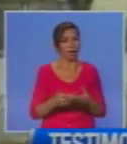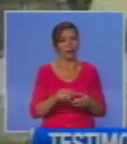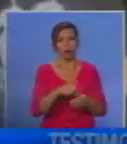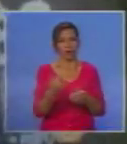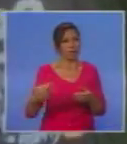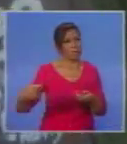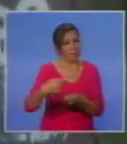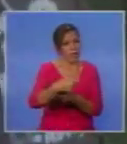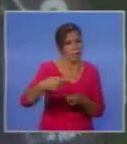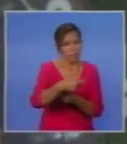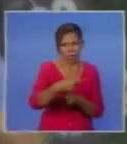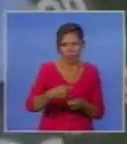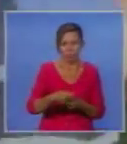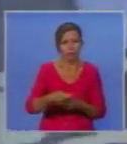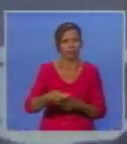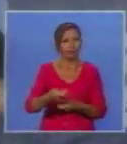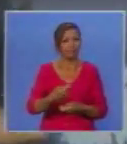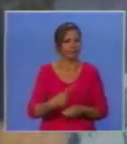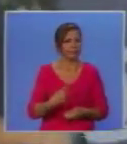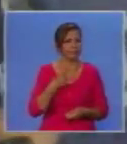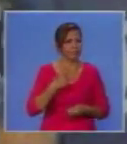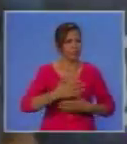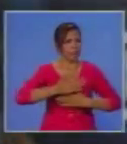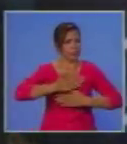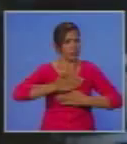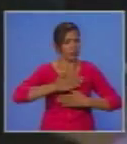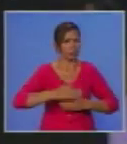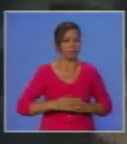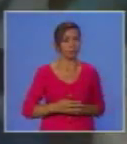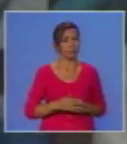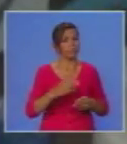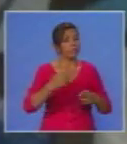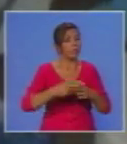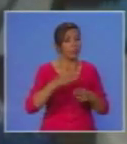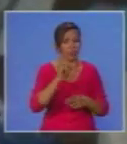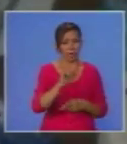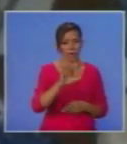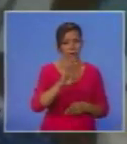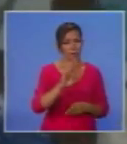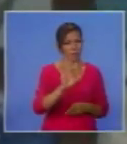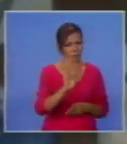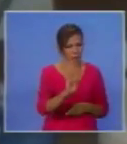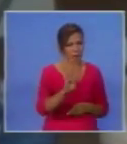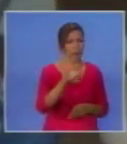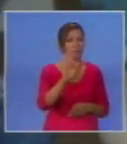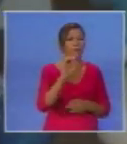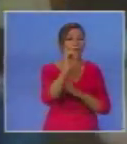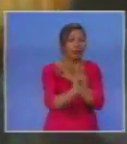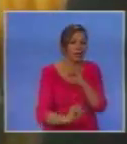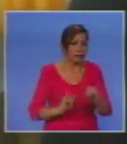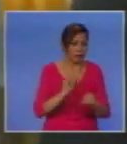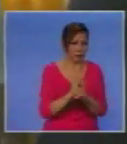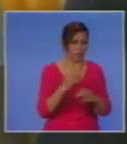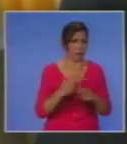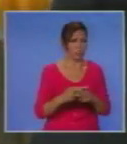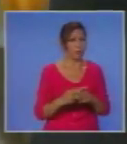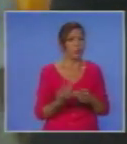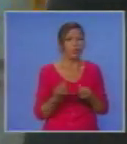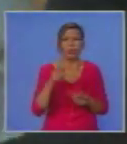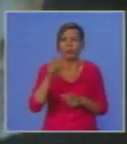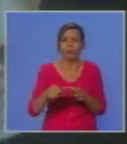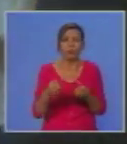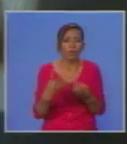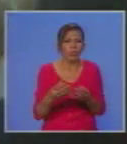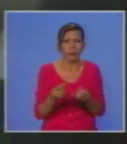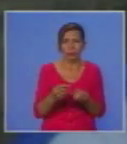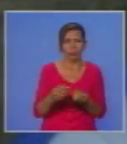estafadas. IBF Internacional es el nombre de la supuesta empresa estafadora. ¿Cuántos afectados y cuál es el monto de pérdida? Todavía